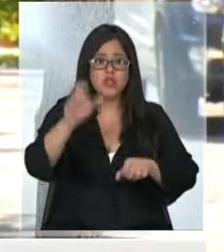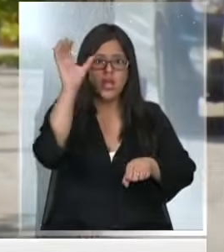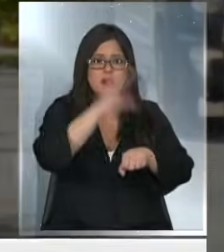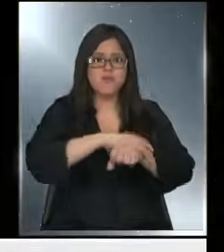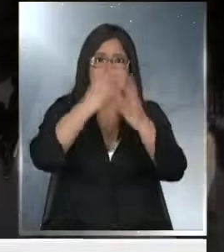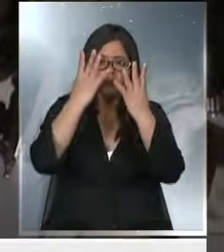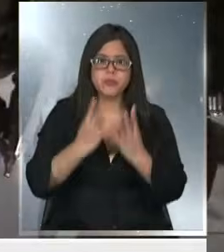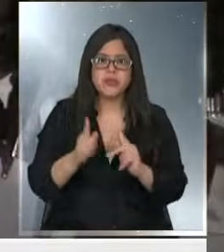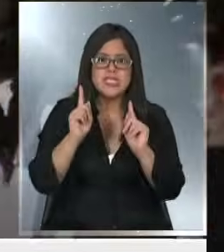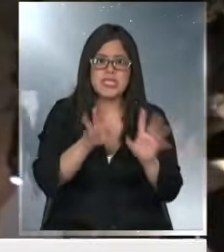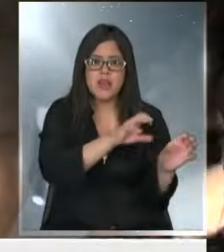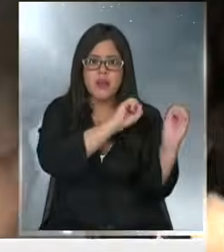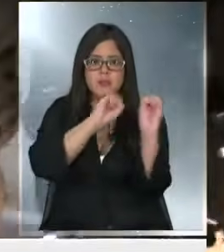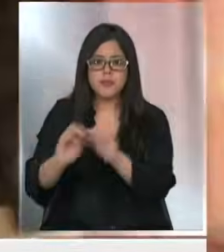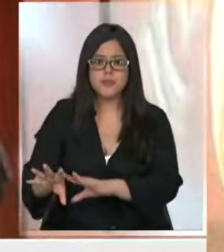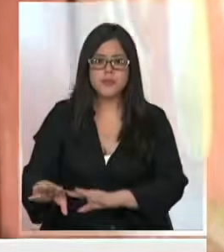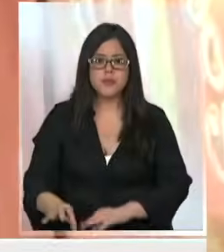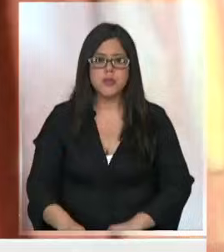rejas.